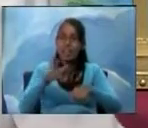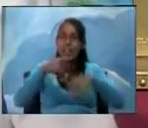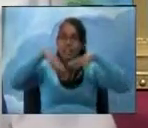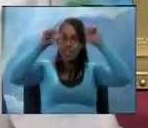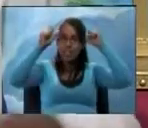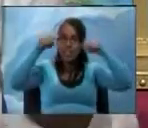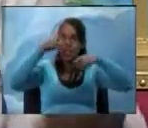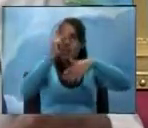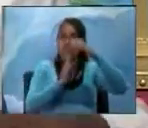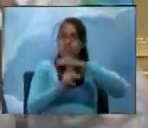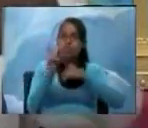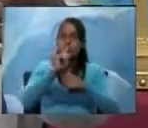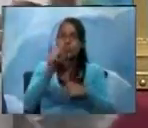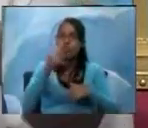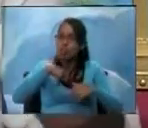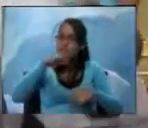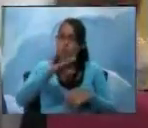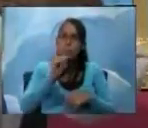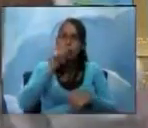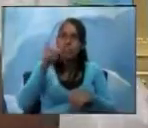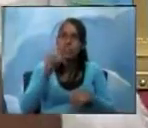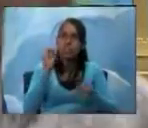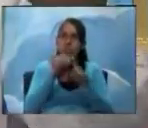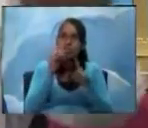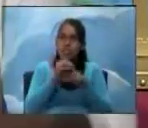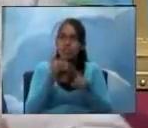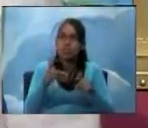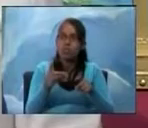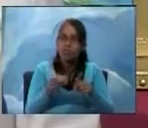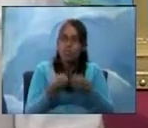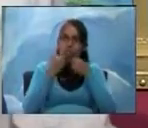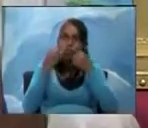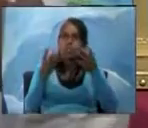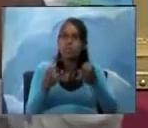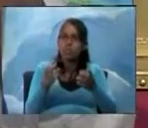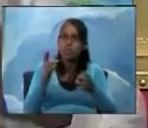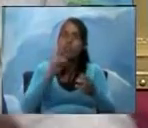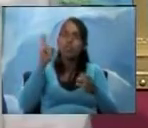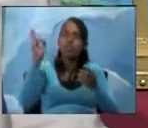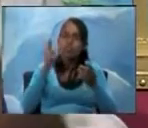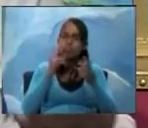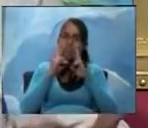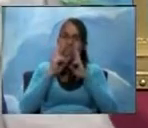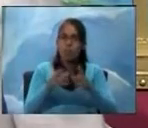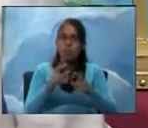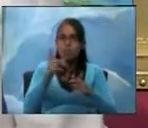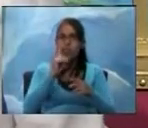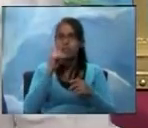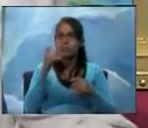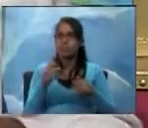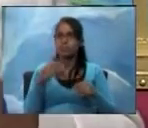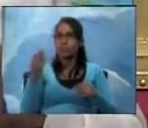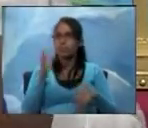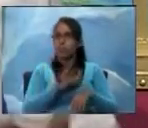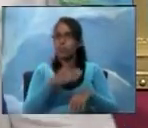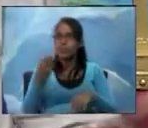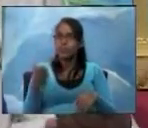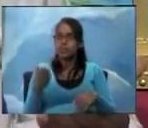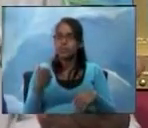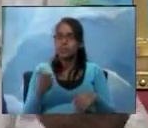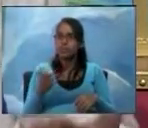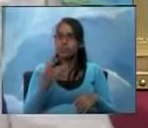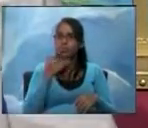versículo. Yo no estoy preguntando ni los llamo y les doy una respuesta, una pregunta que me